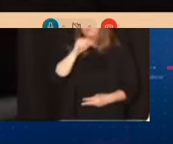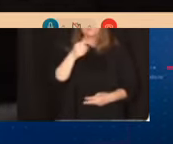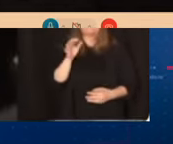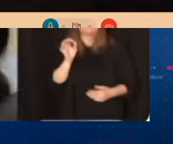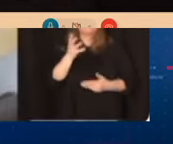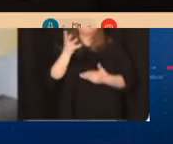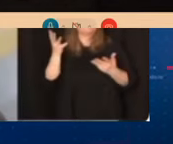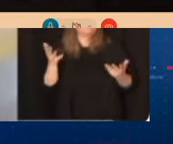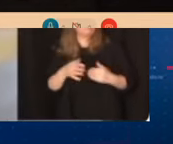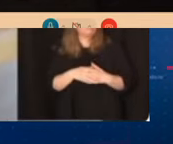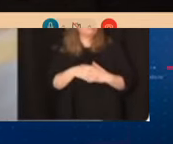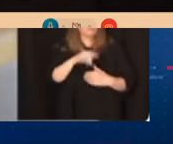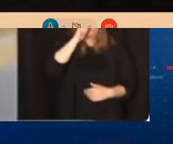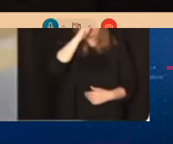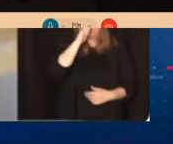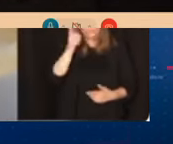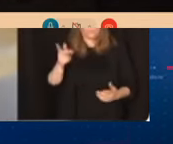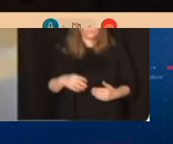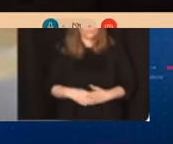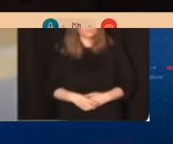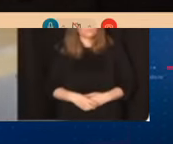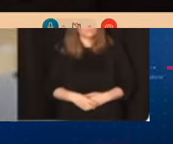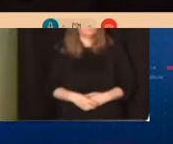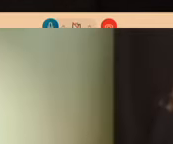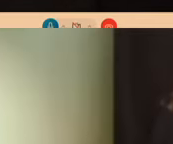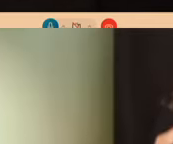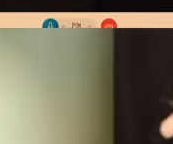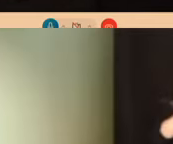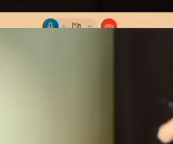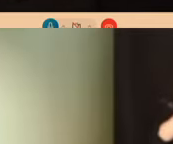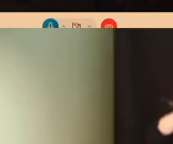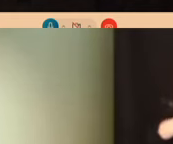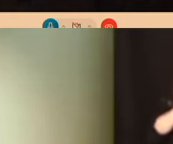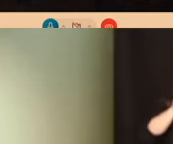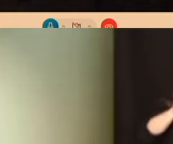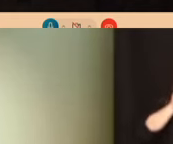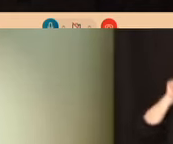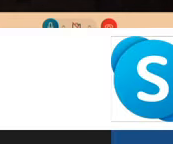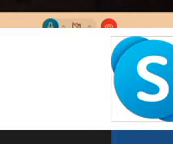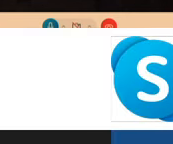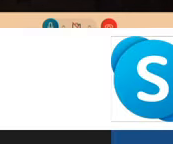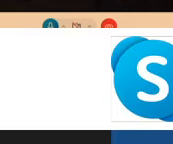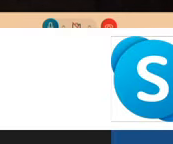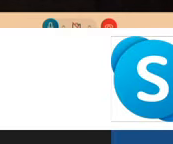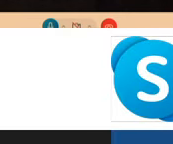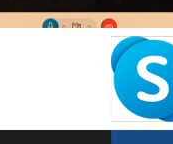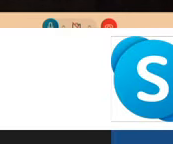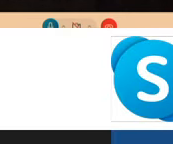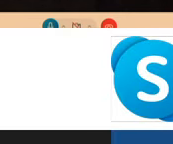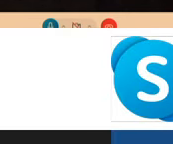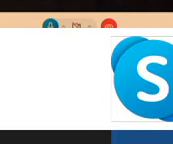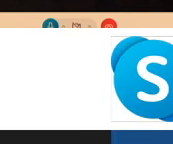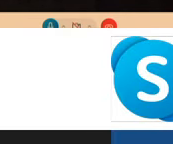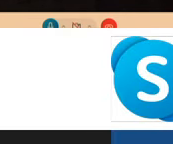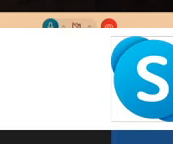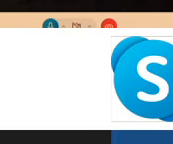yo creo que eso sería un gobierno del Frente Popular, porque gobernaría Illa a las órdenes de Sánchez y hará